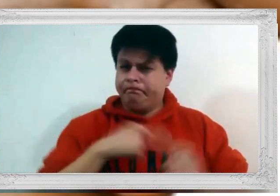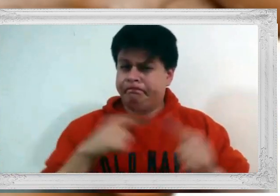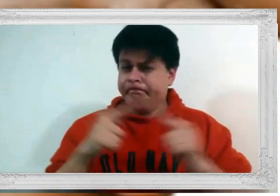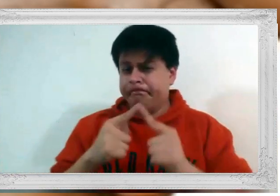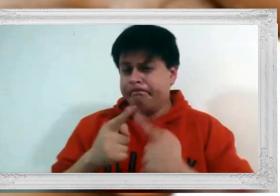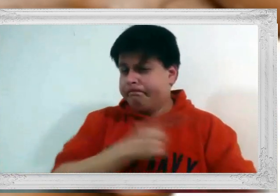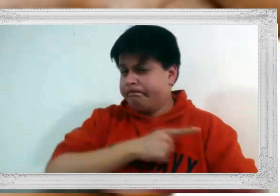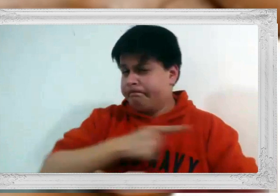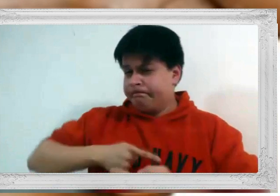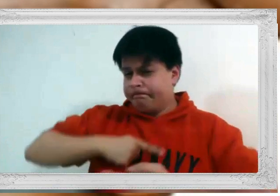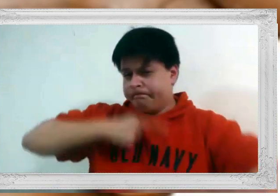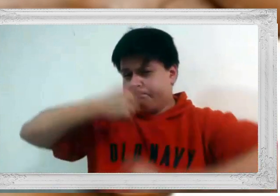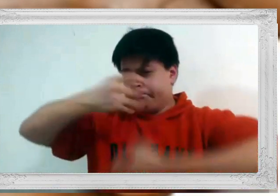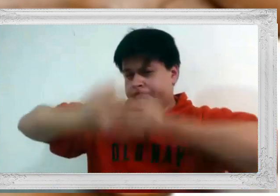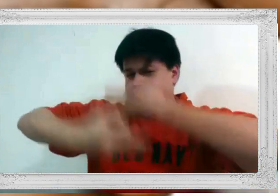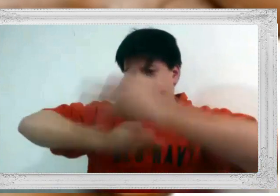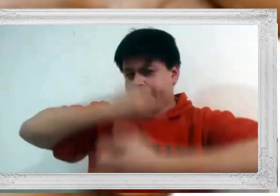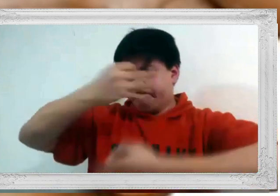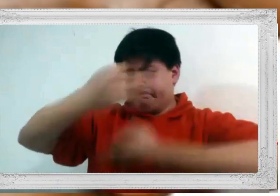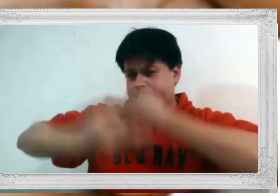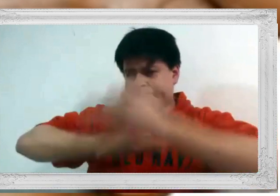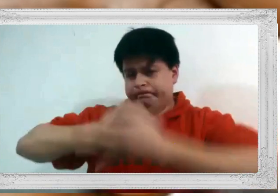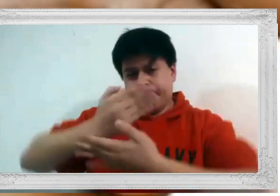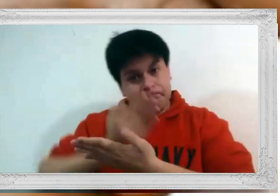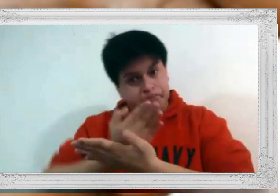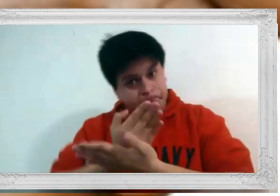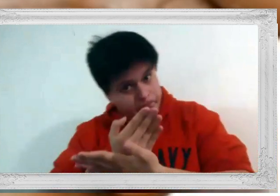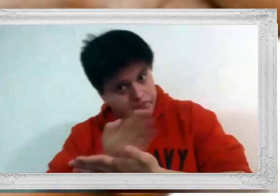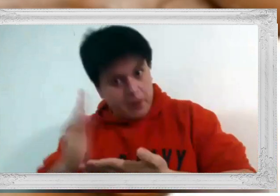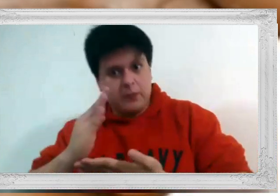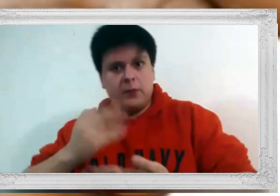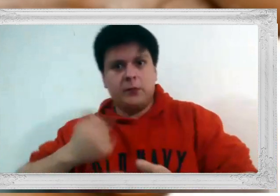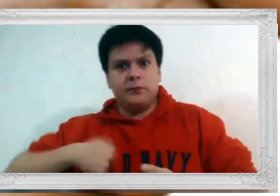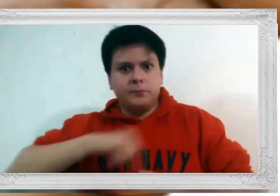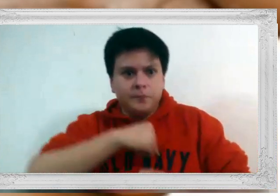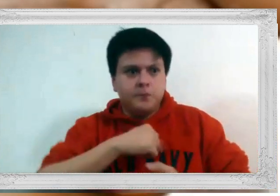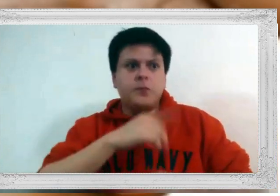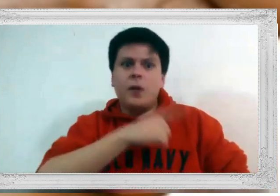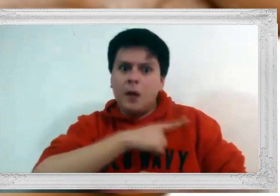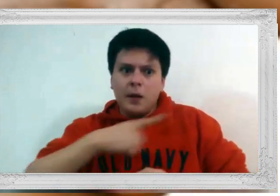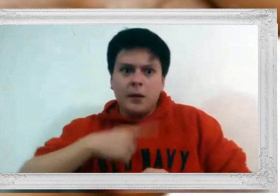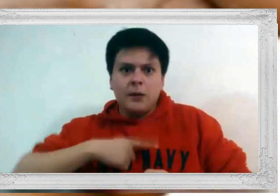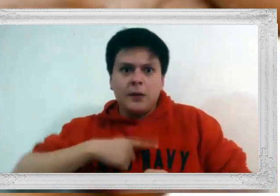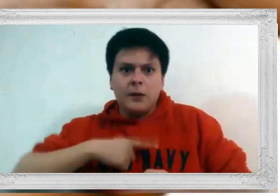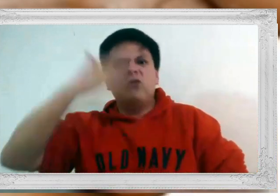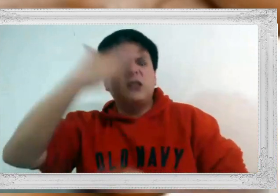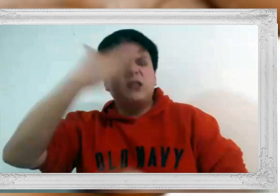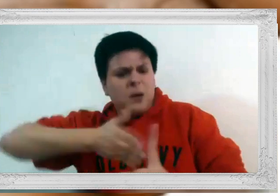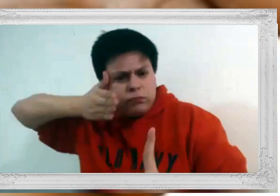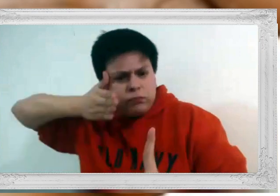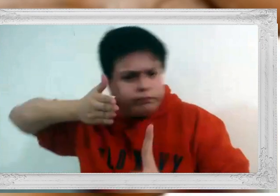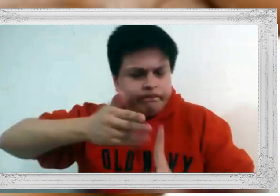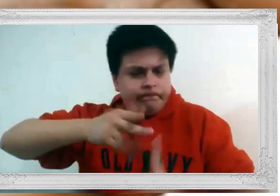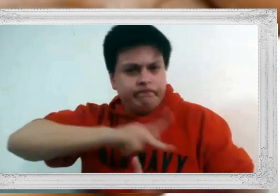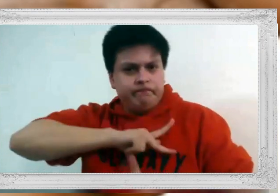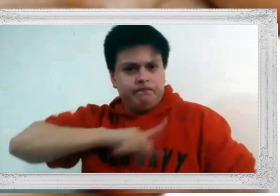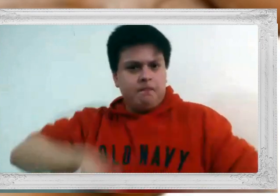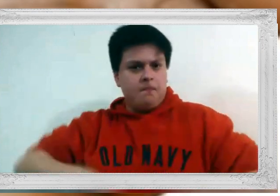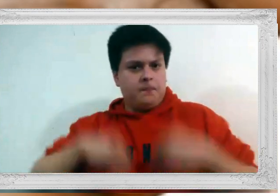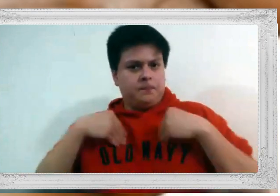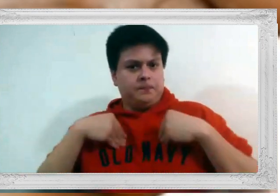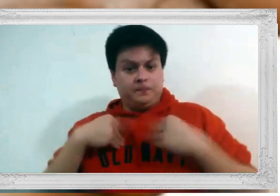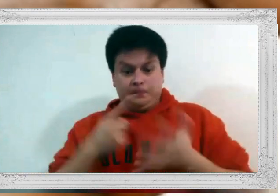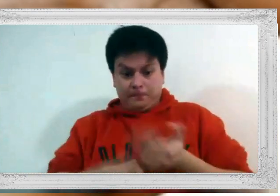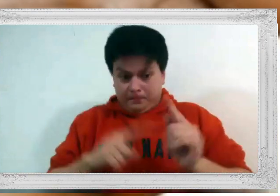salida. Además de incidir en la vertiente misionera de la comunidad cristiana, la expresión acoge también